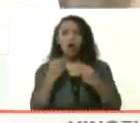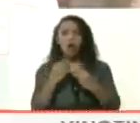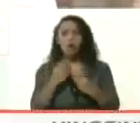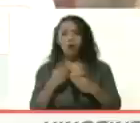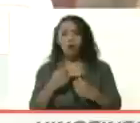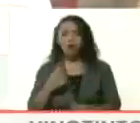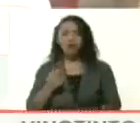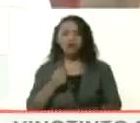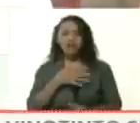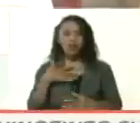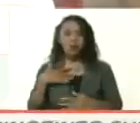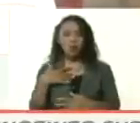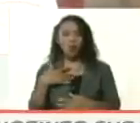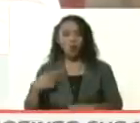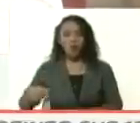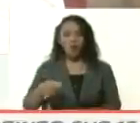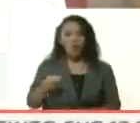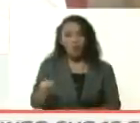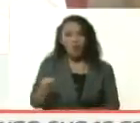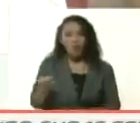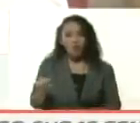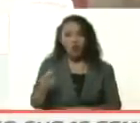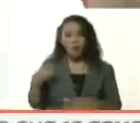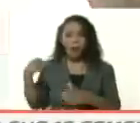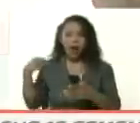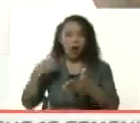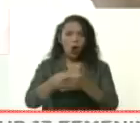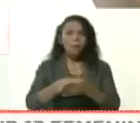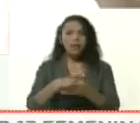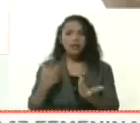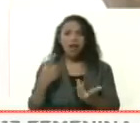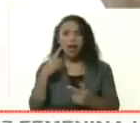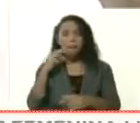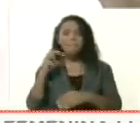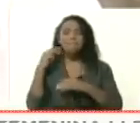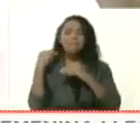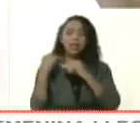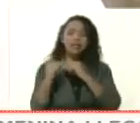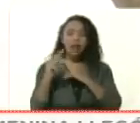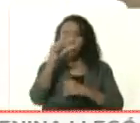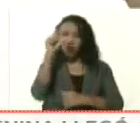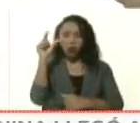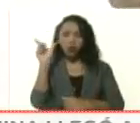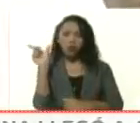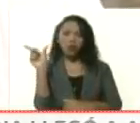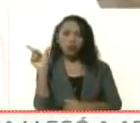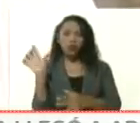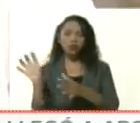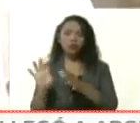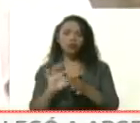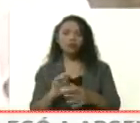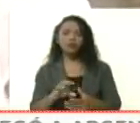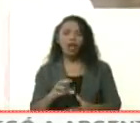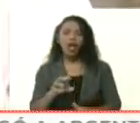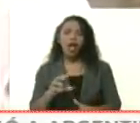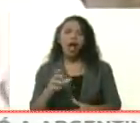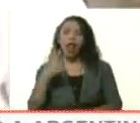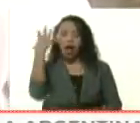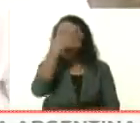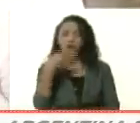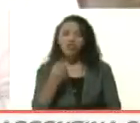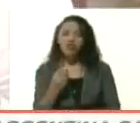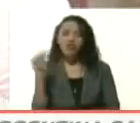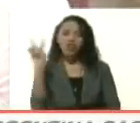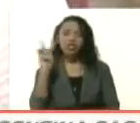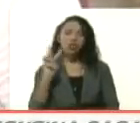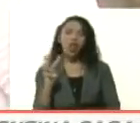provocación más de la agenda golpista. El mensaje del Partido Socialista Unido de Venezuela a la juventud